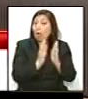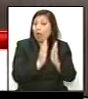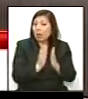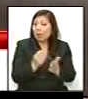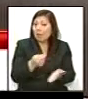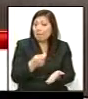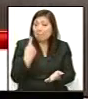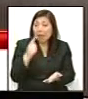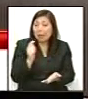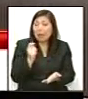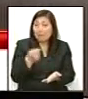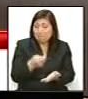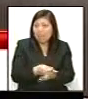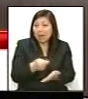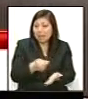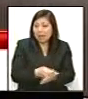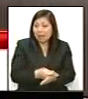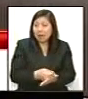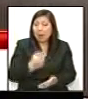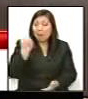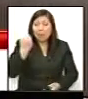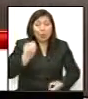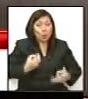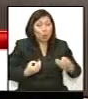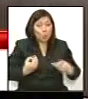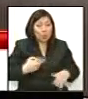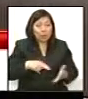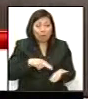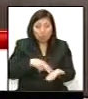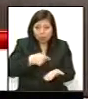pago. Presidente, el Poder Judicial